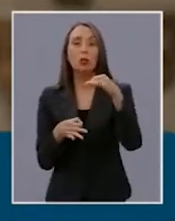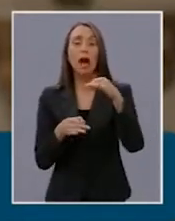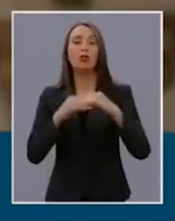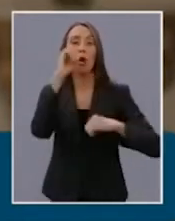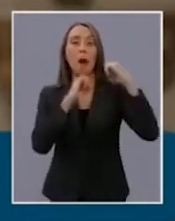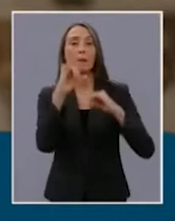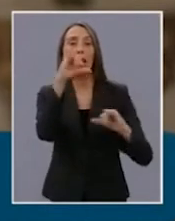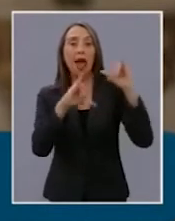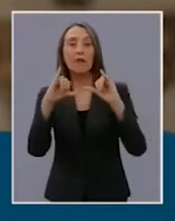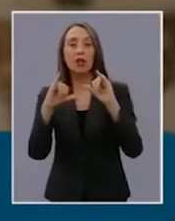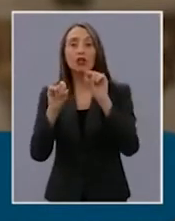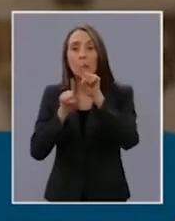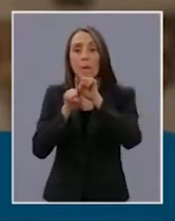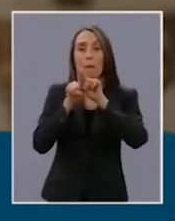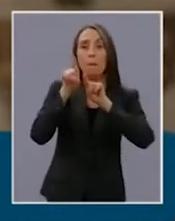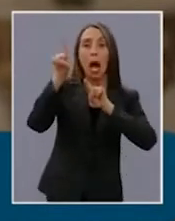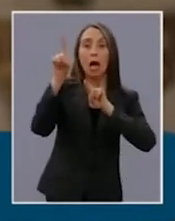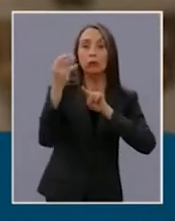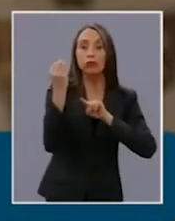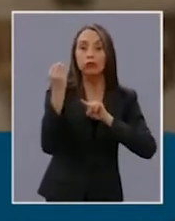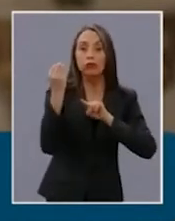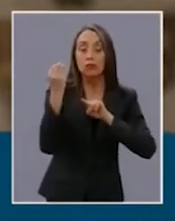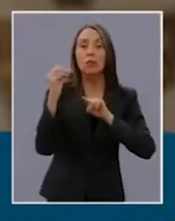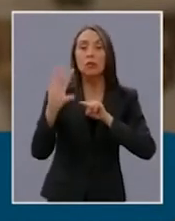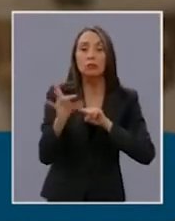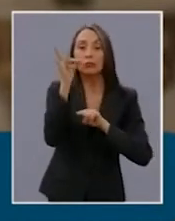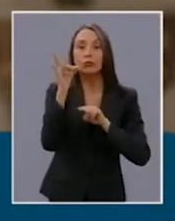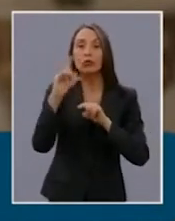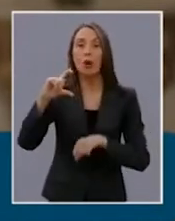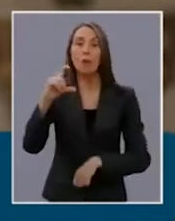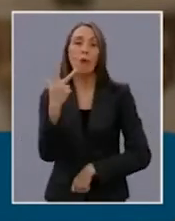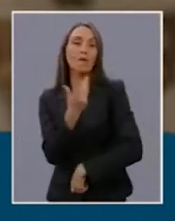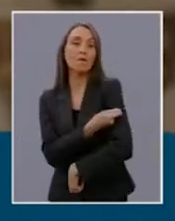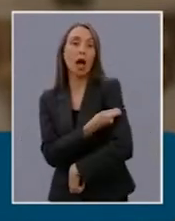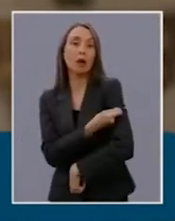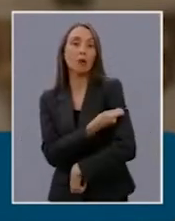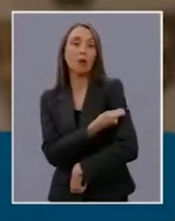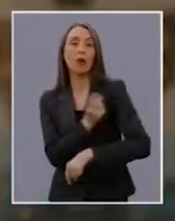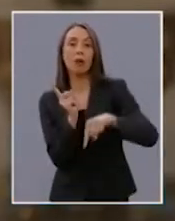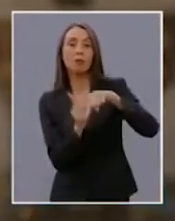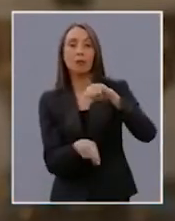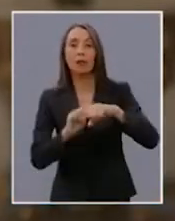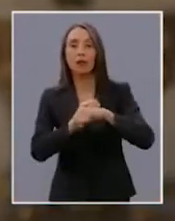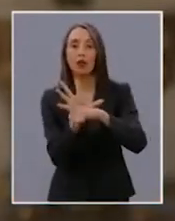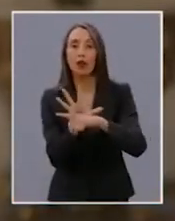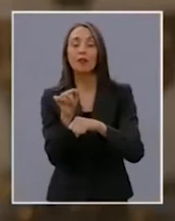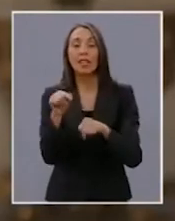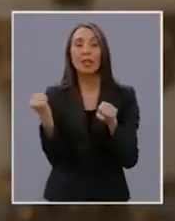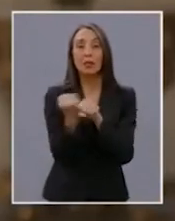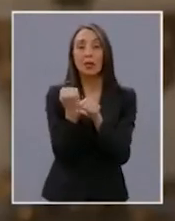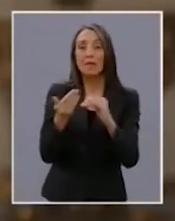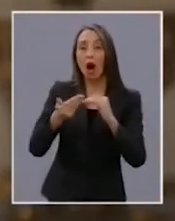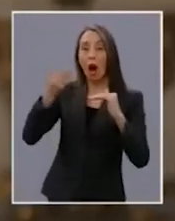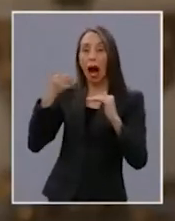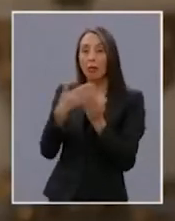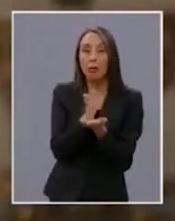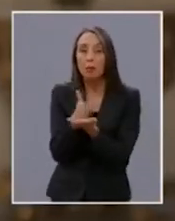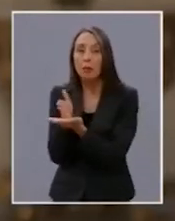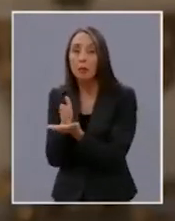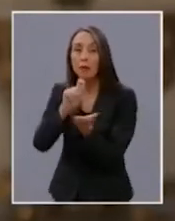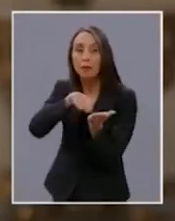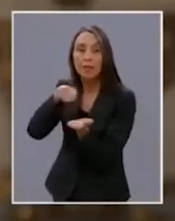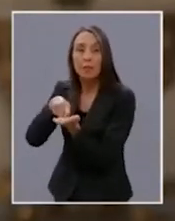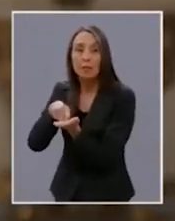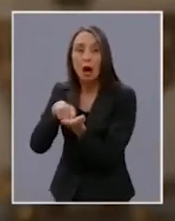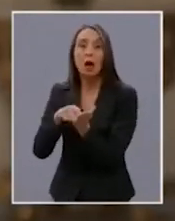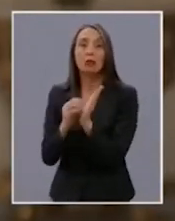más avanzados y promisorios en el desarrollo de vacunas contra el COVID-19. Este trabajo nos ha permitido avanzar